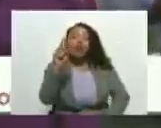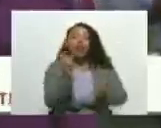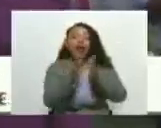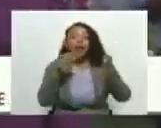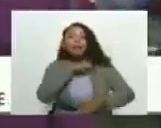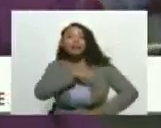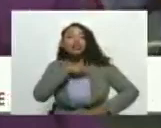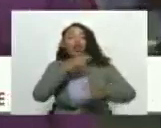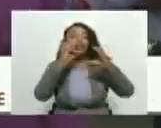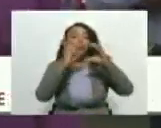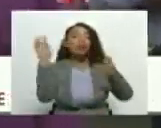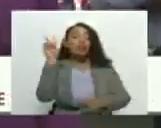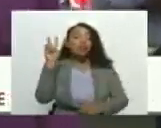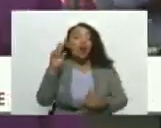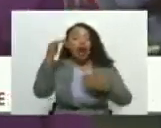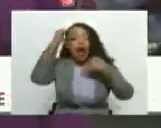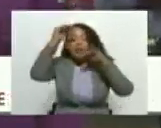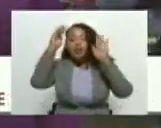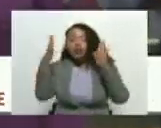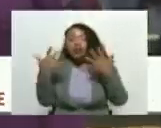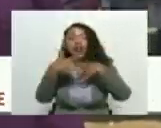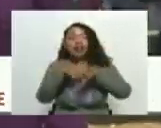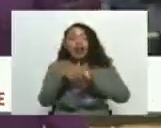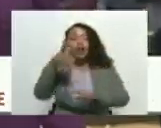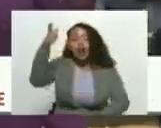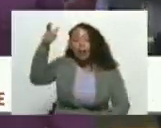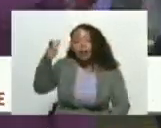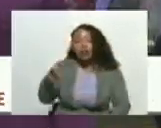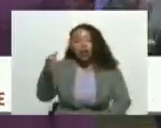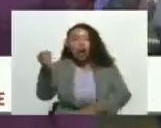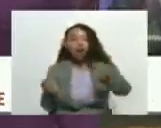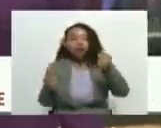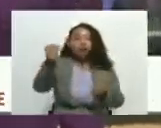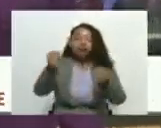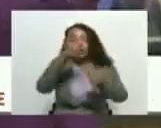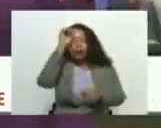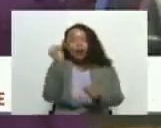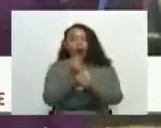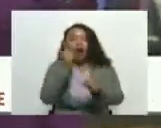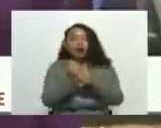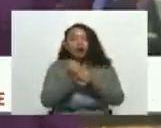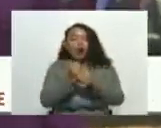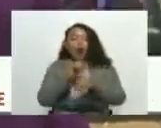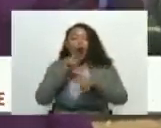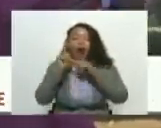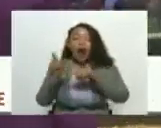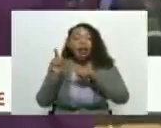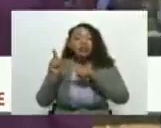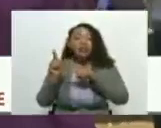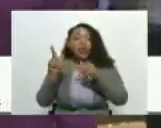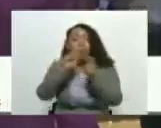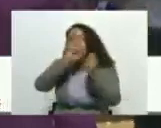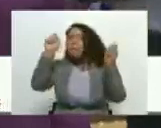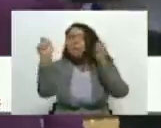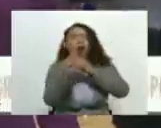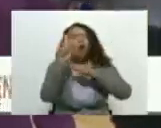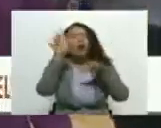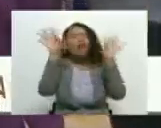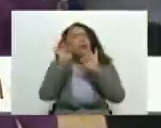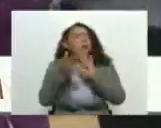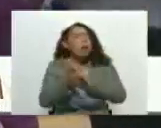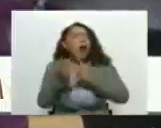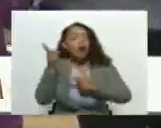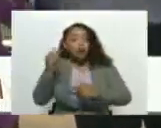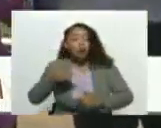es la atención integral al transportista, donde la casa del transportista se transforma en un mecanismo para que ellos